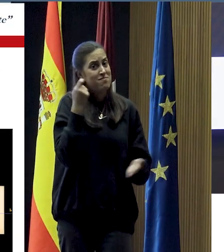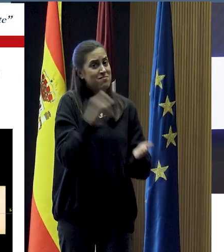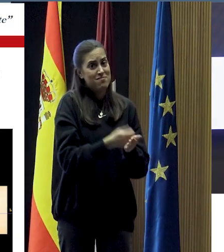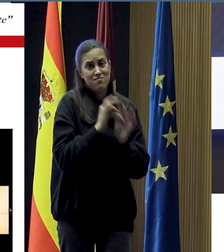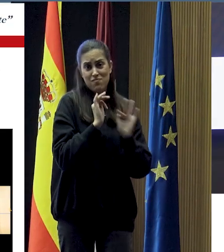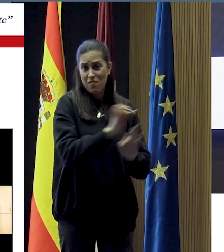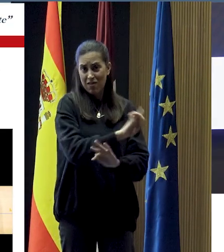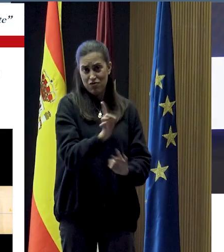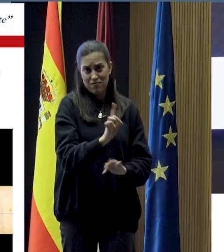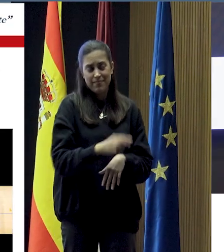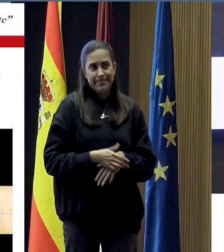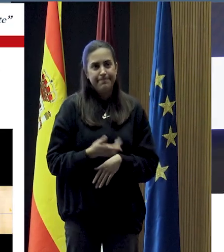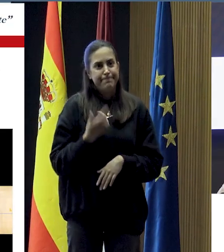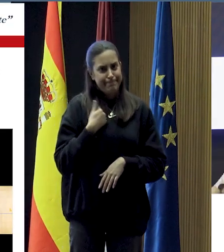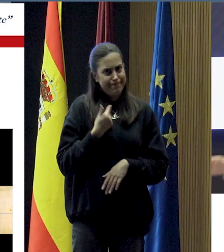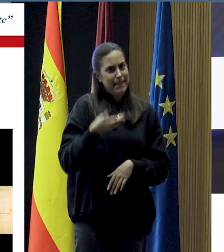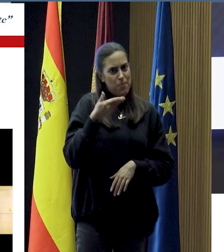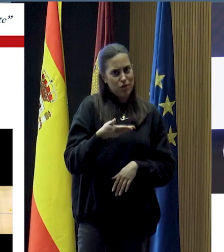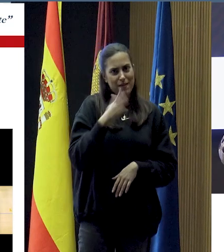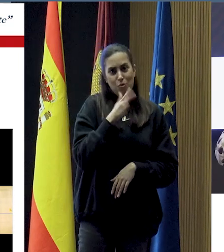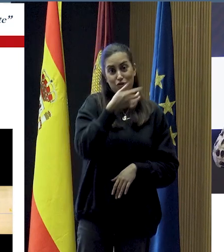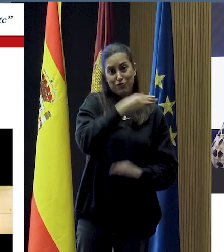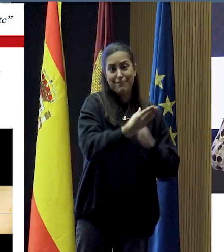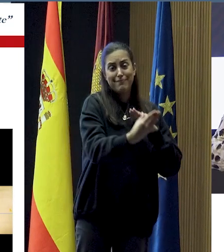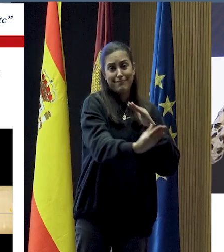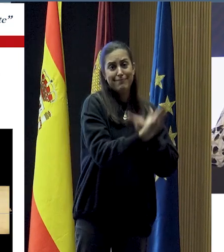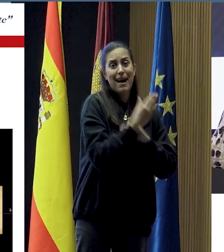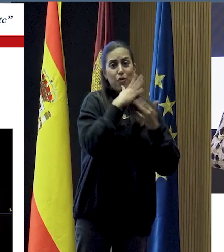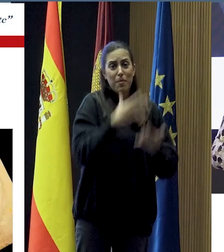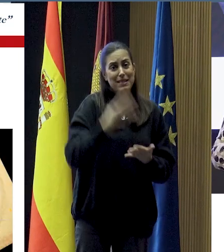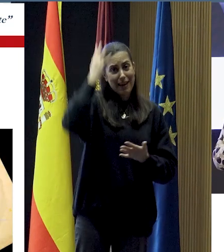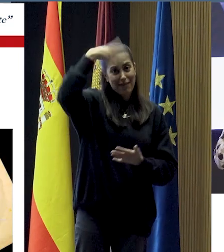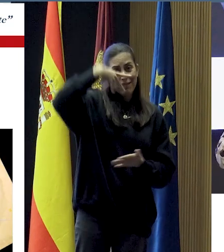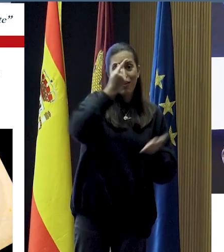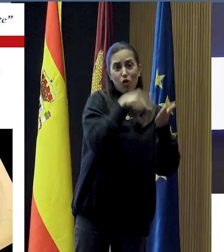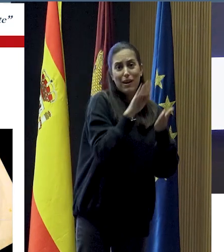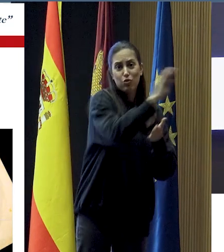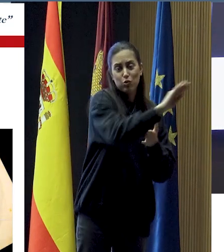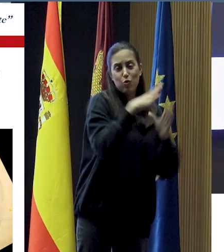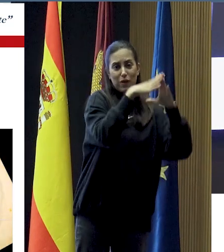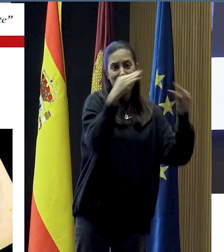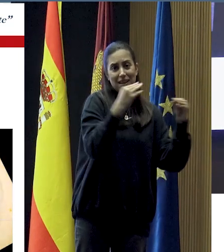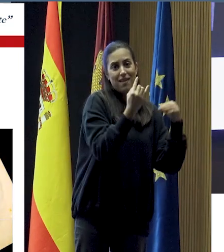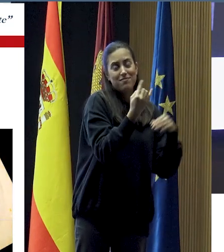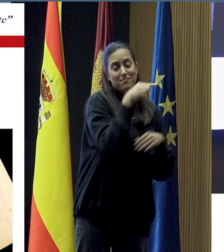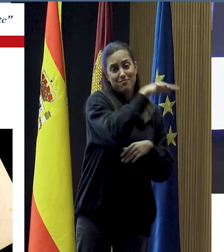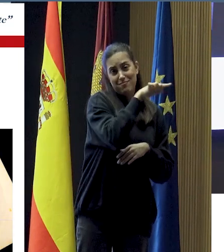sea que a nosotros nos está pagando ahora mismo un contrato que tenemos con la Universidad de